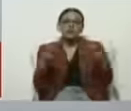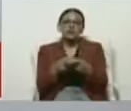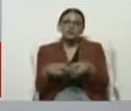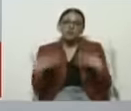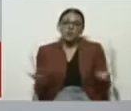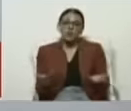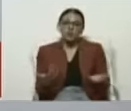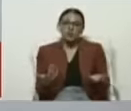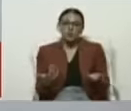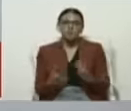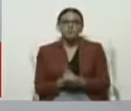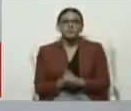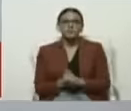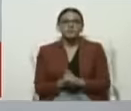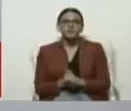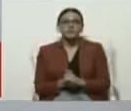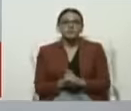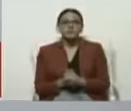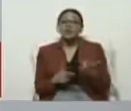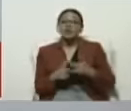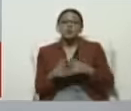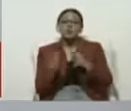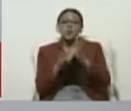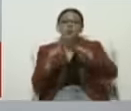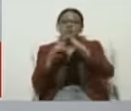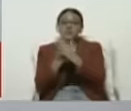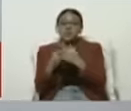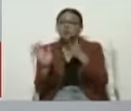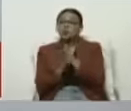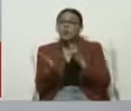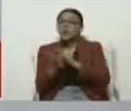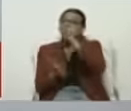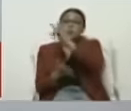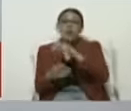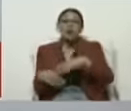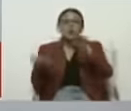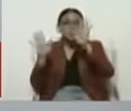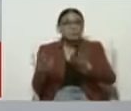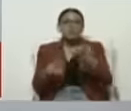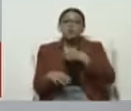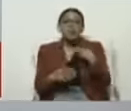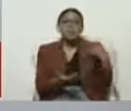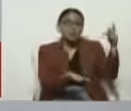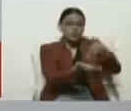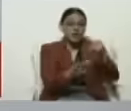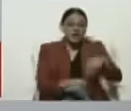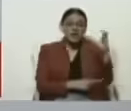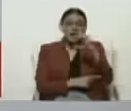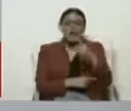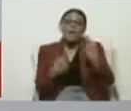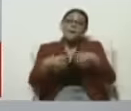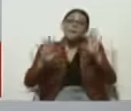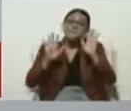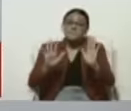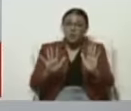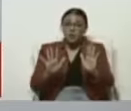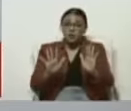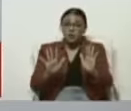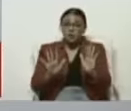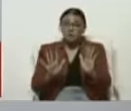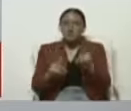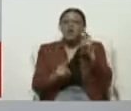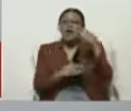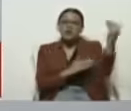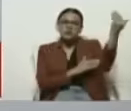razones de dificultades en un vuelo que tenían, no pudieron llegar a Caracas, pero apenas